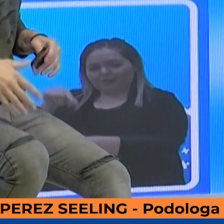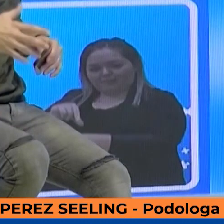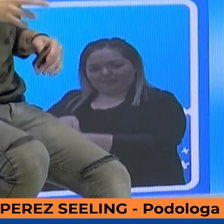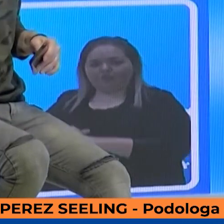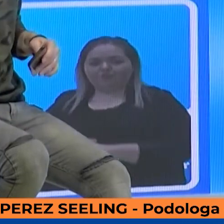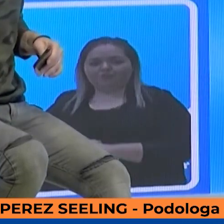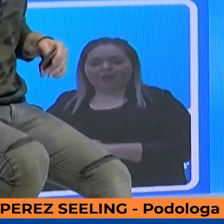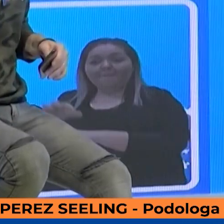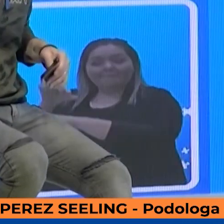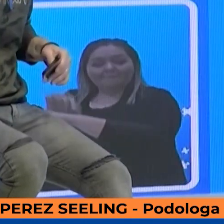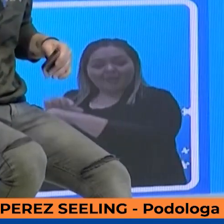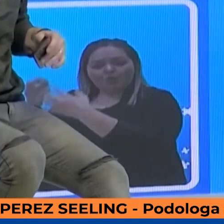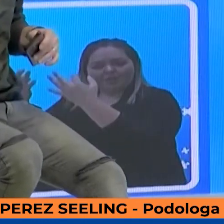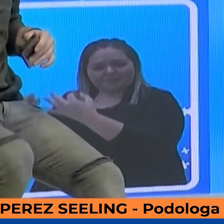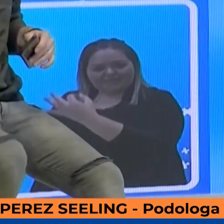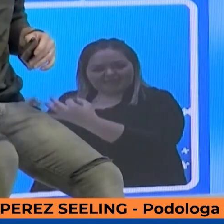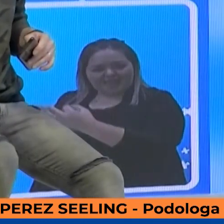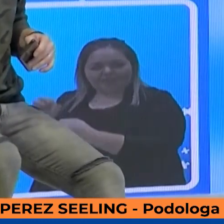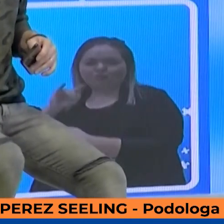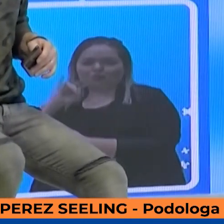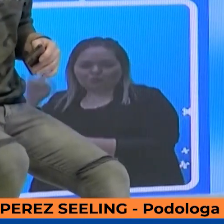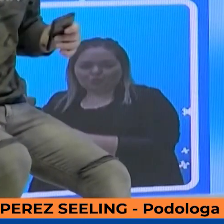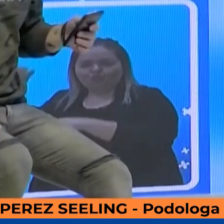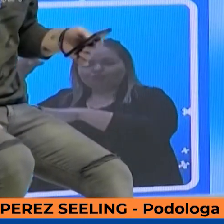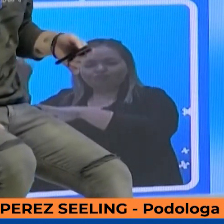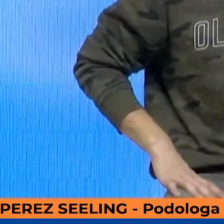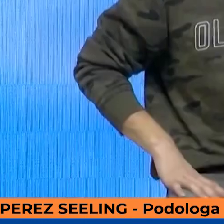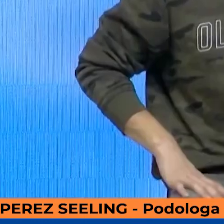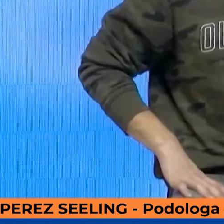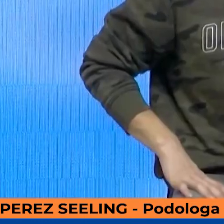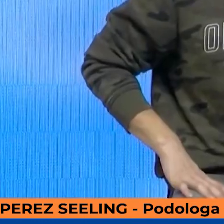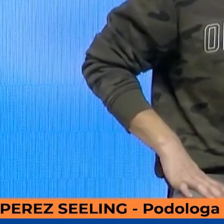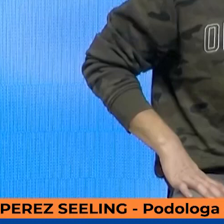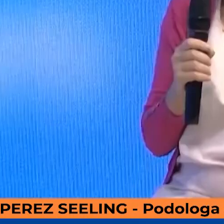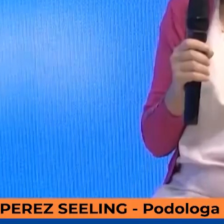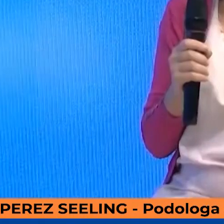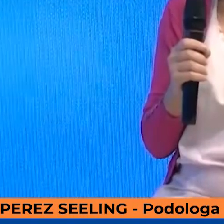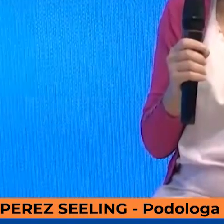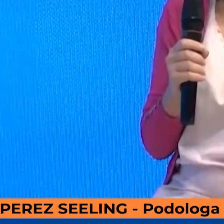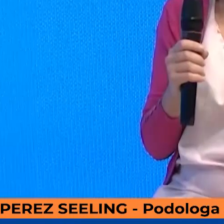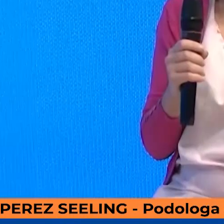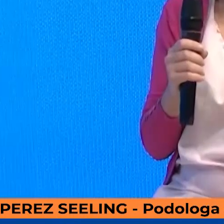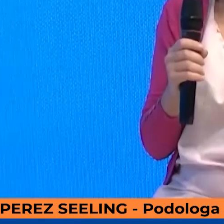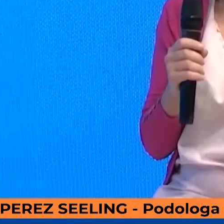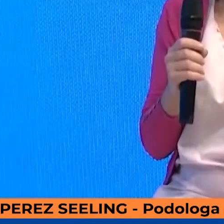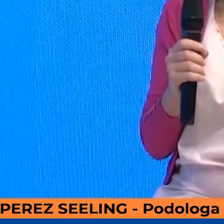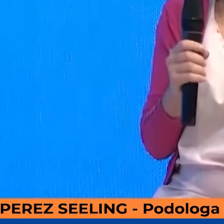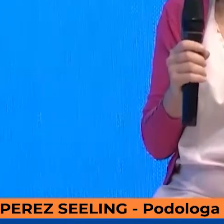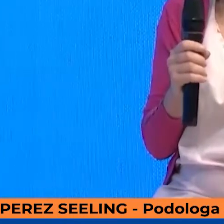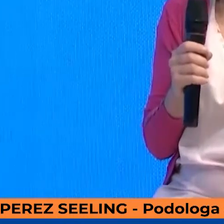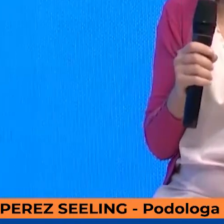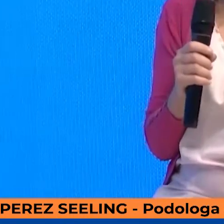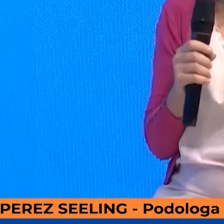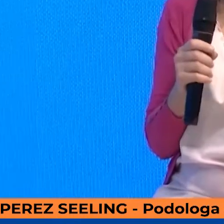digamos, en formación está en algunos pasos más adelante, sería. Correcto. Bien, bien, bien. Bueno,